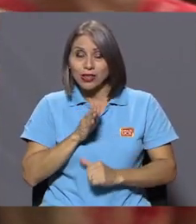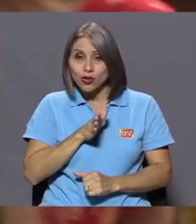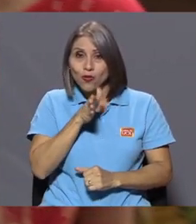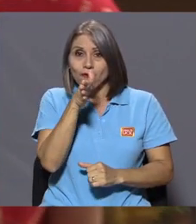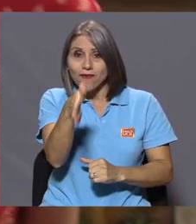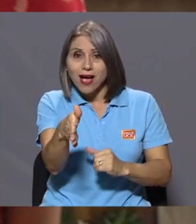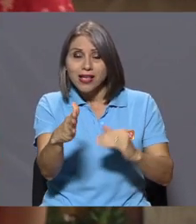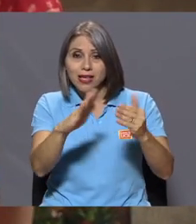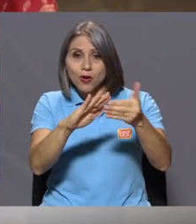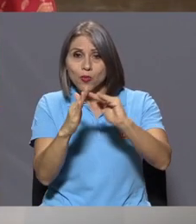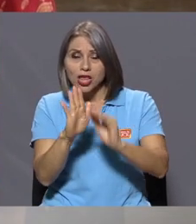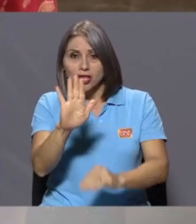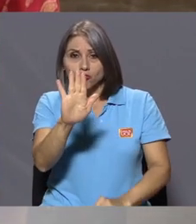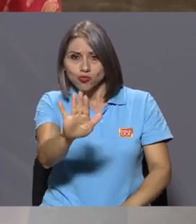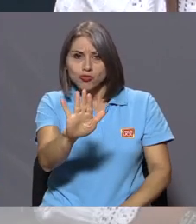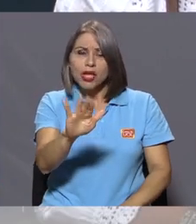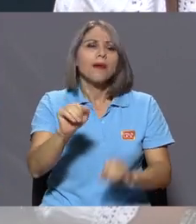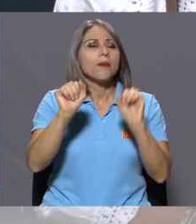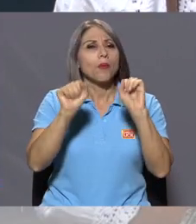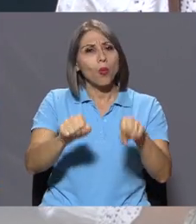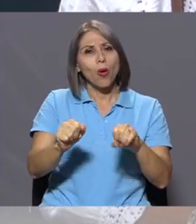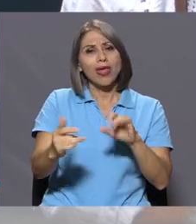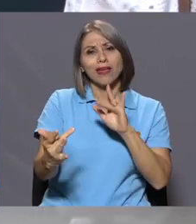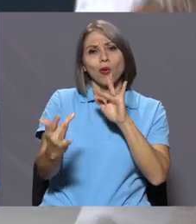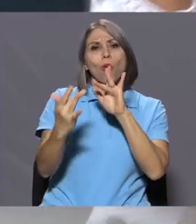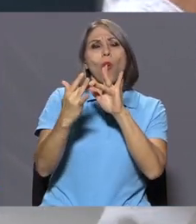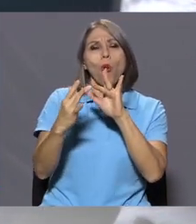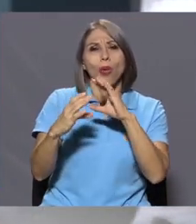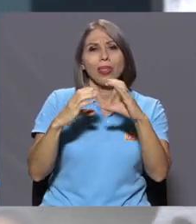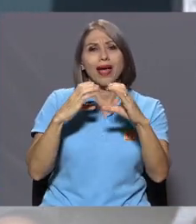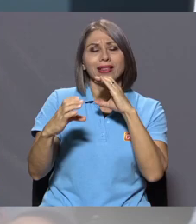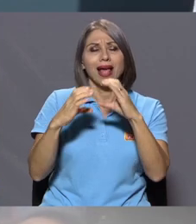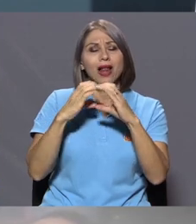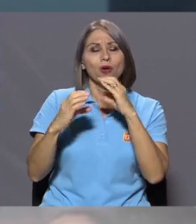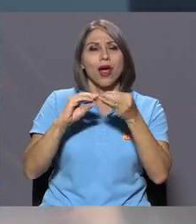teatro de estos adultos mayores, puede contactarlos